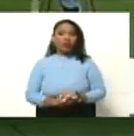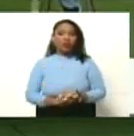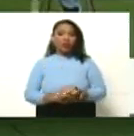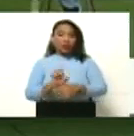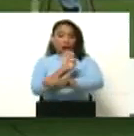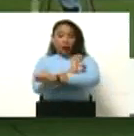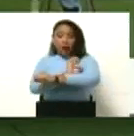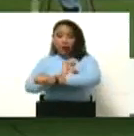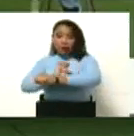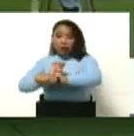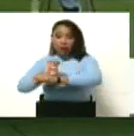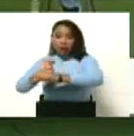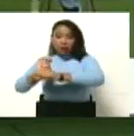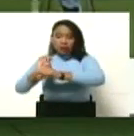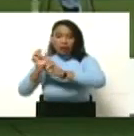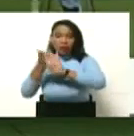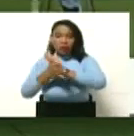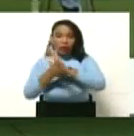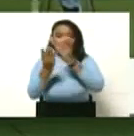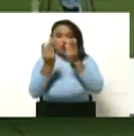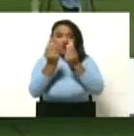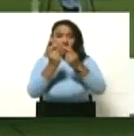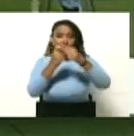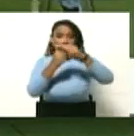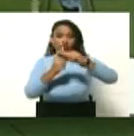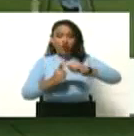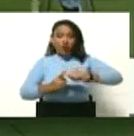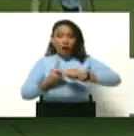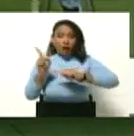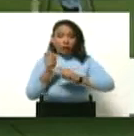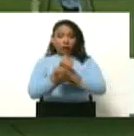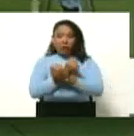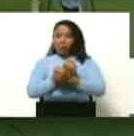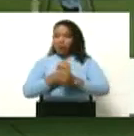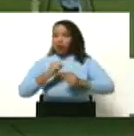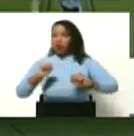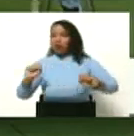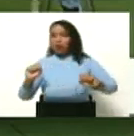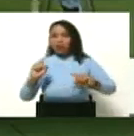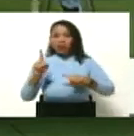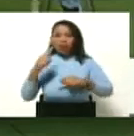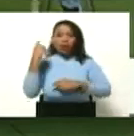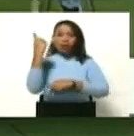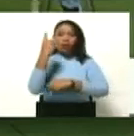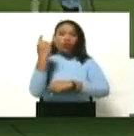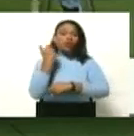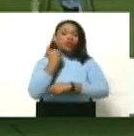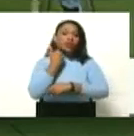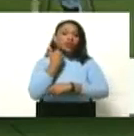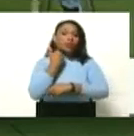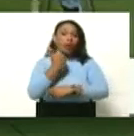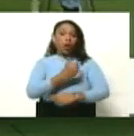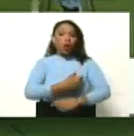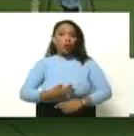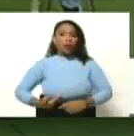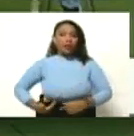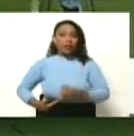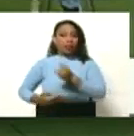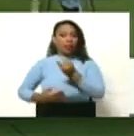Estadísticamente, o mejor dicho, probabilísticamente, eso es imposible. Solo se enferman los presidentes de